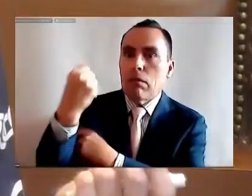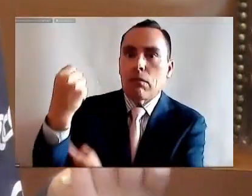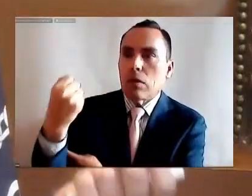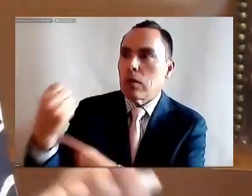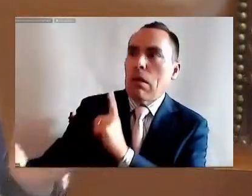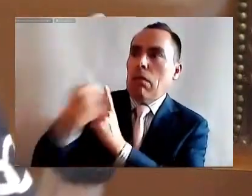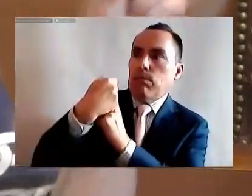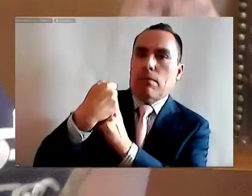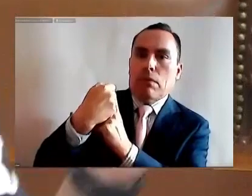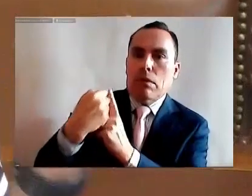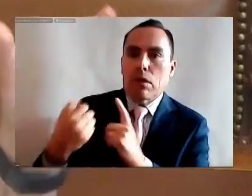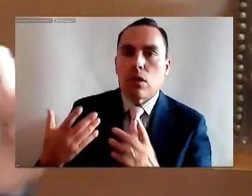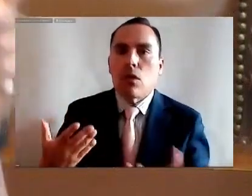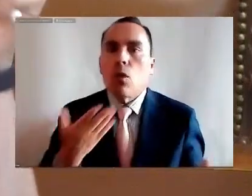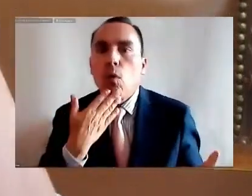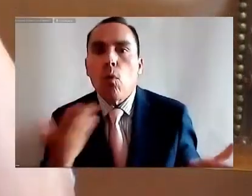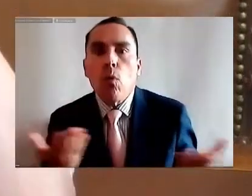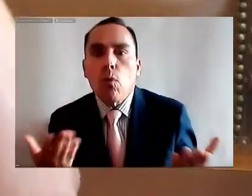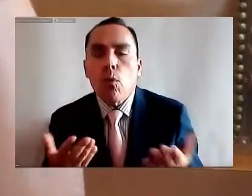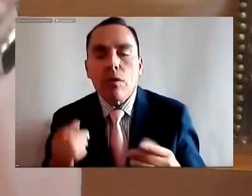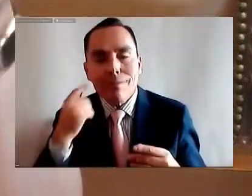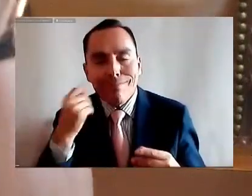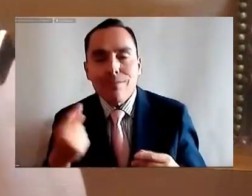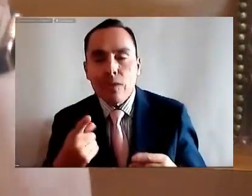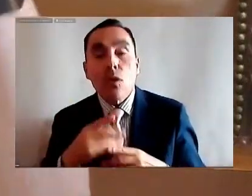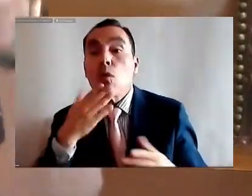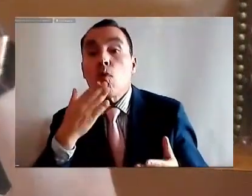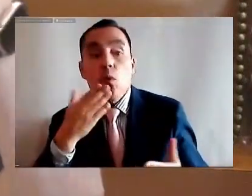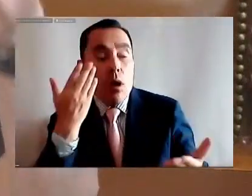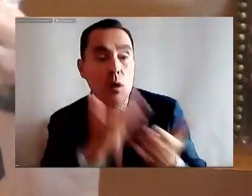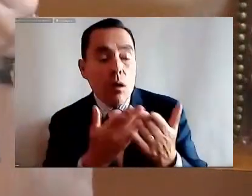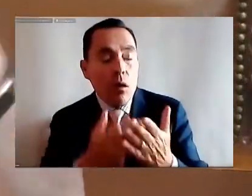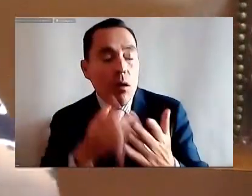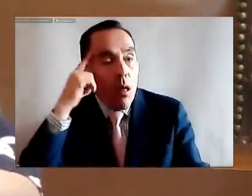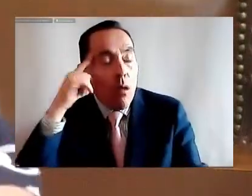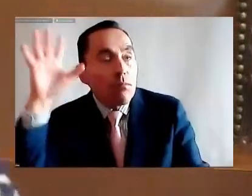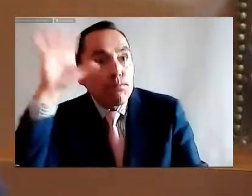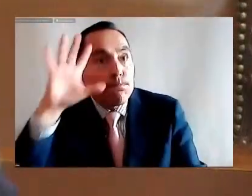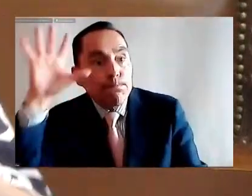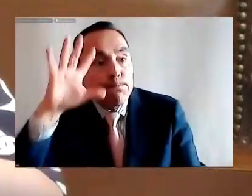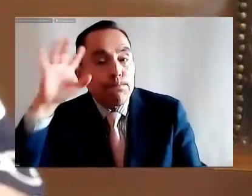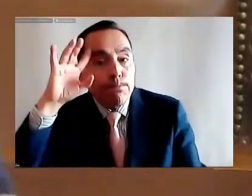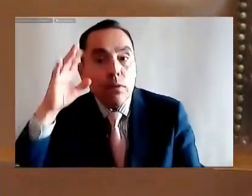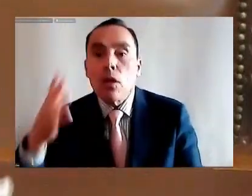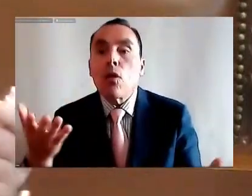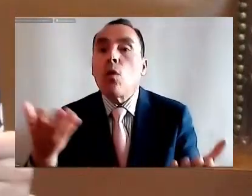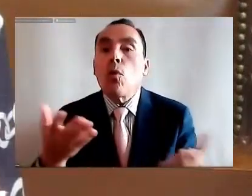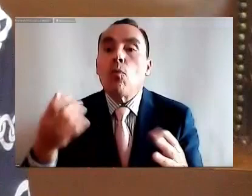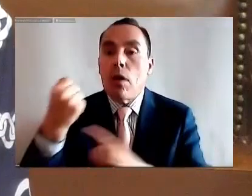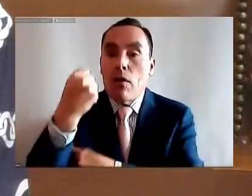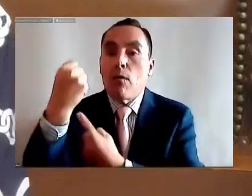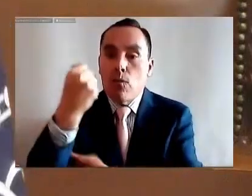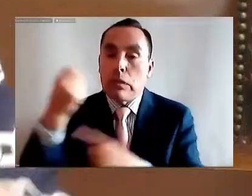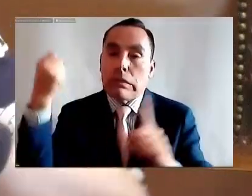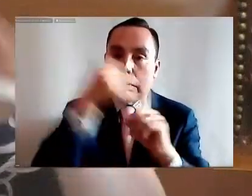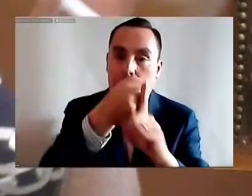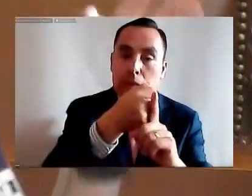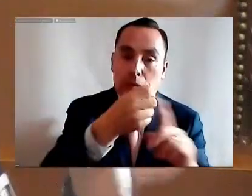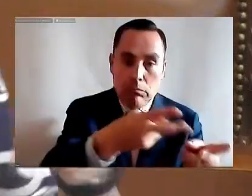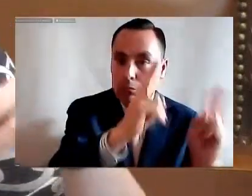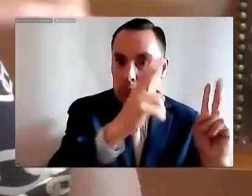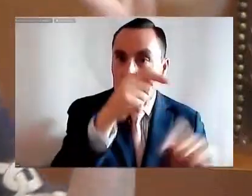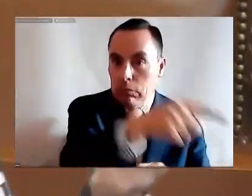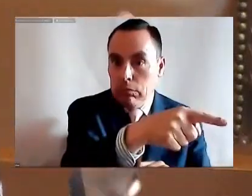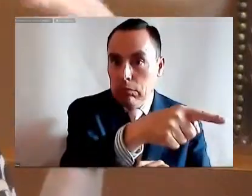violencia intrafamiliar, que quizás no se va a verificar tal como imaginamos nosotros normalmente que se da la fuerza vicio del consentimiento. Pero ya saliéndonos